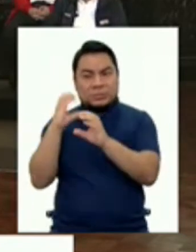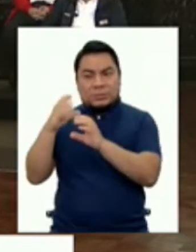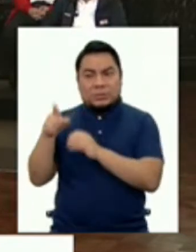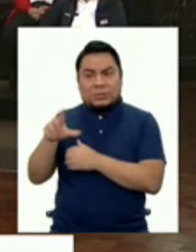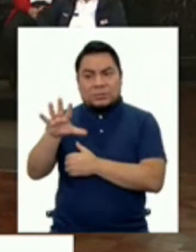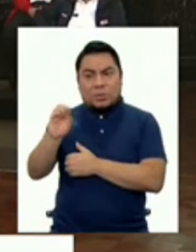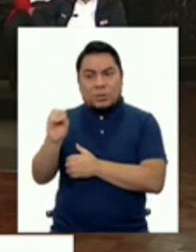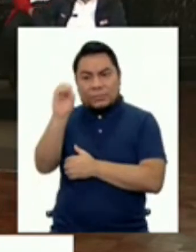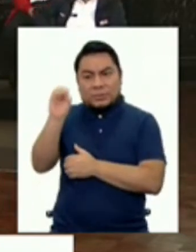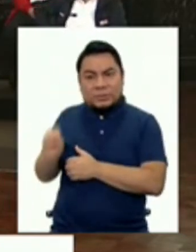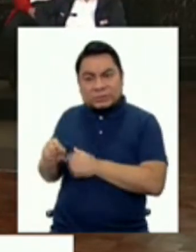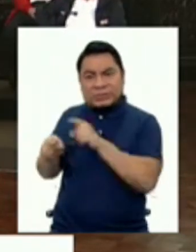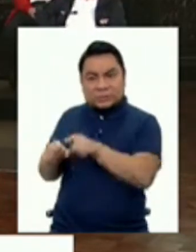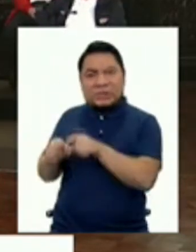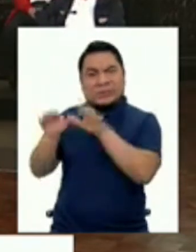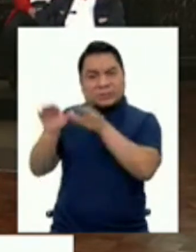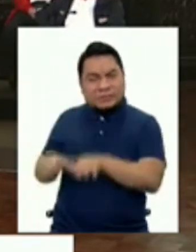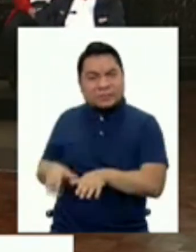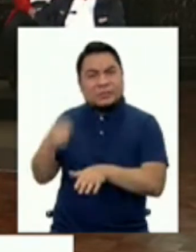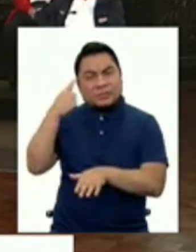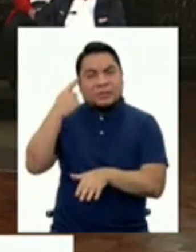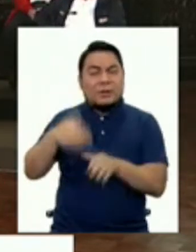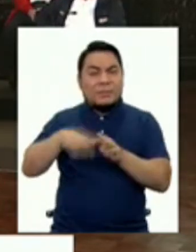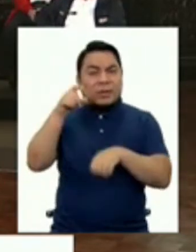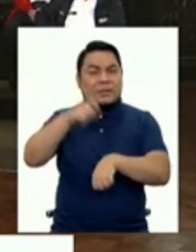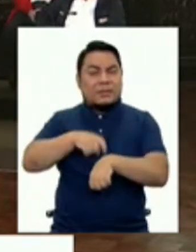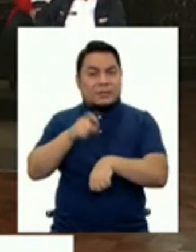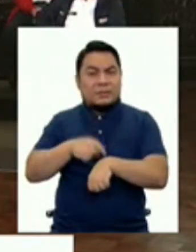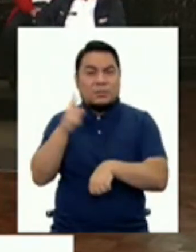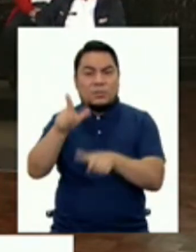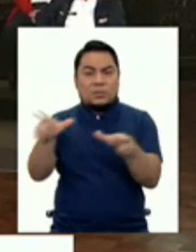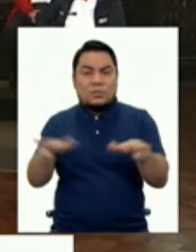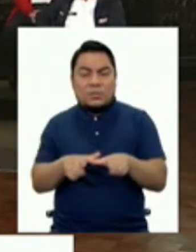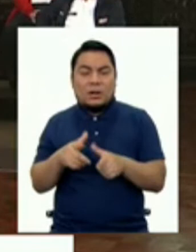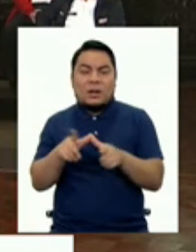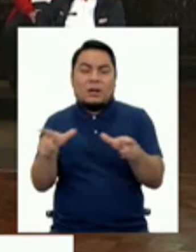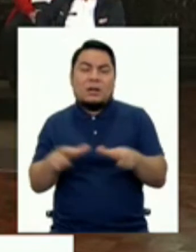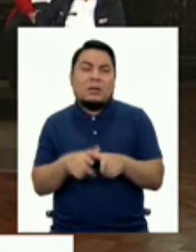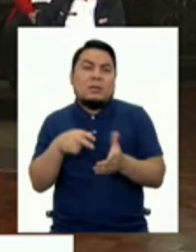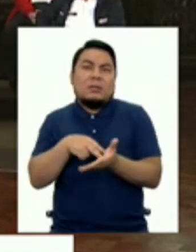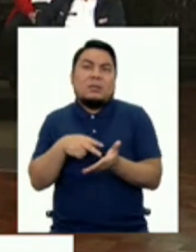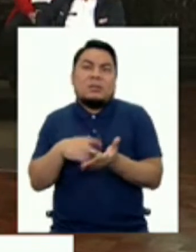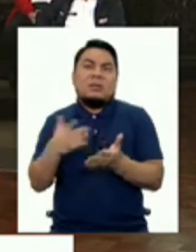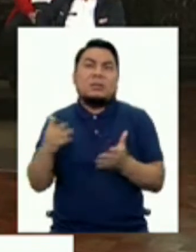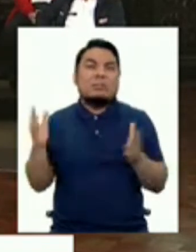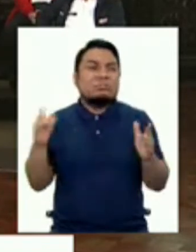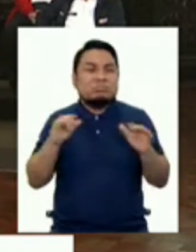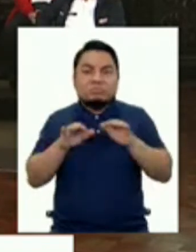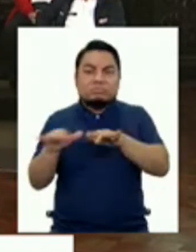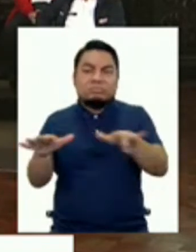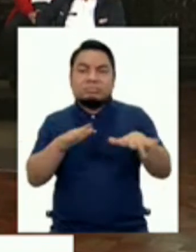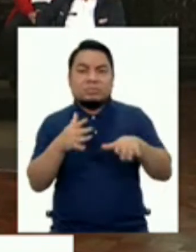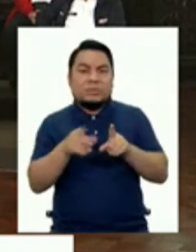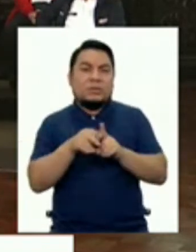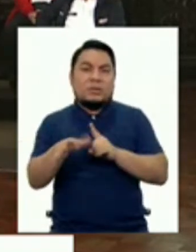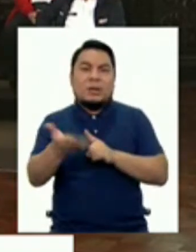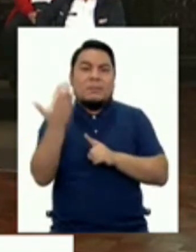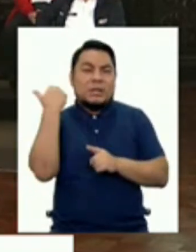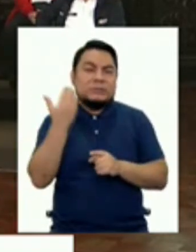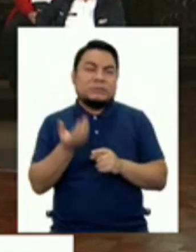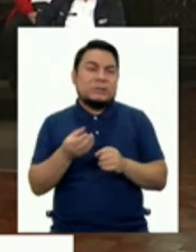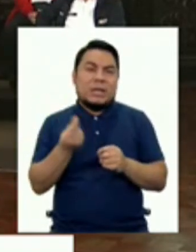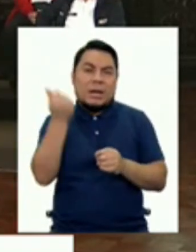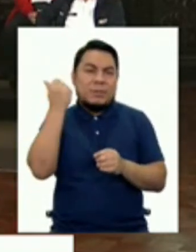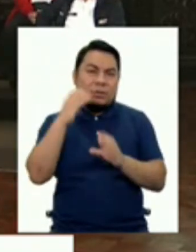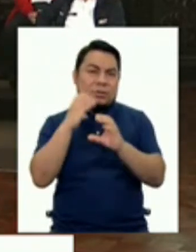un 50% sabiendo que a mayor tiempo en un lugar cerrado hay mayor probabilidades que se contagien los pasajeros?